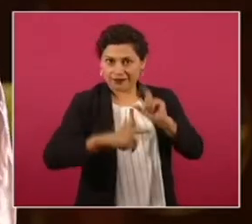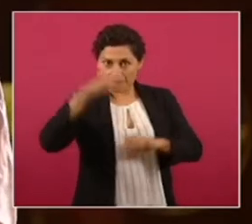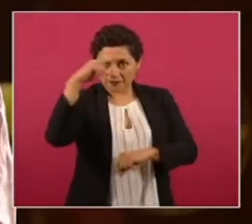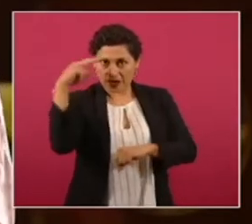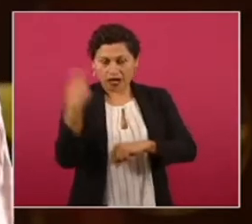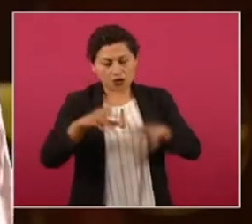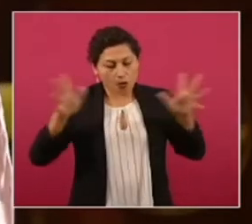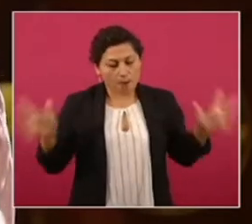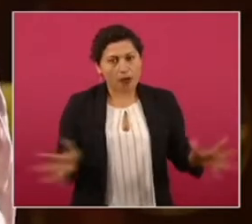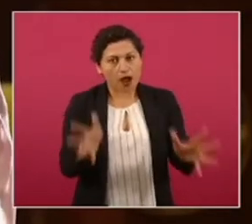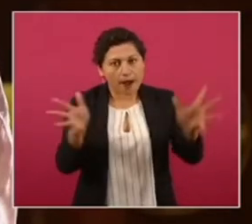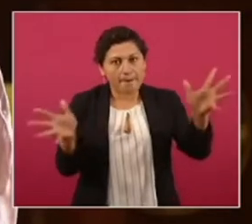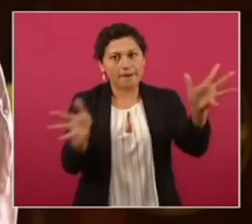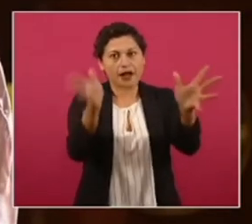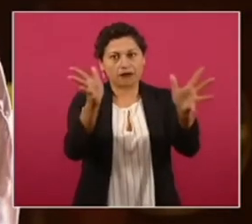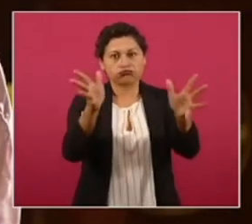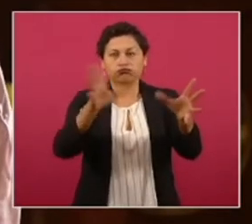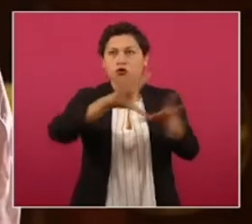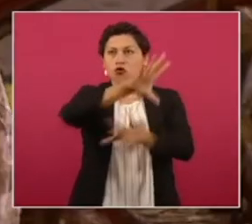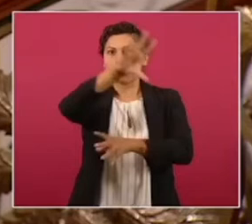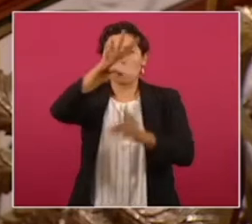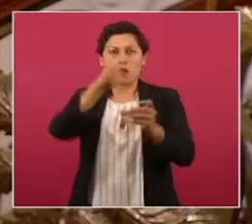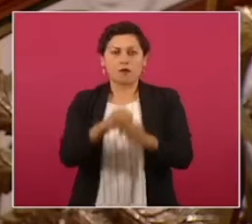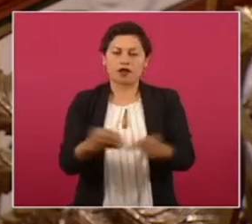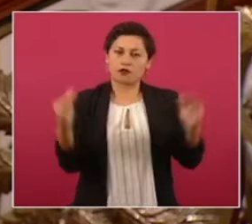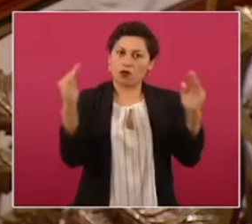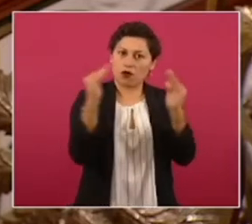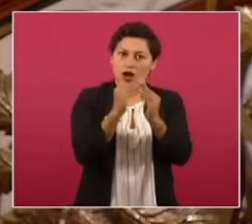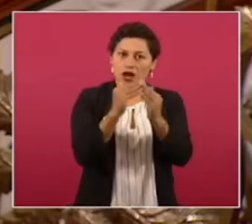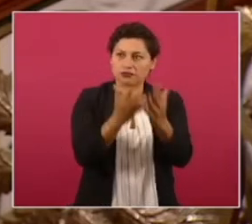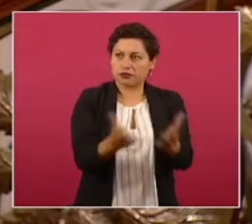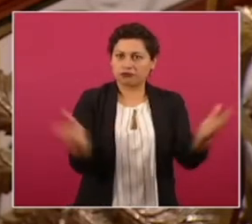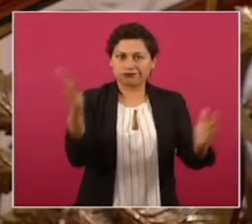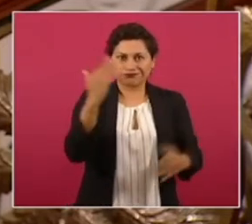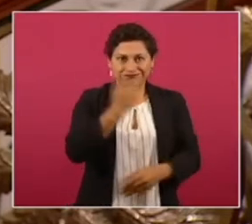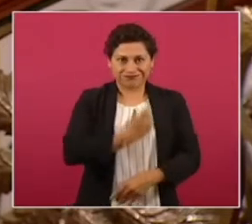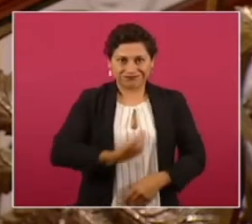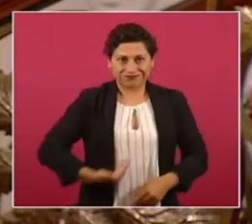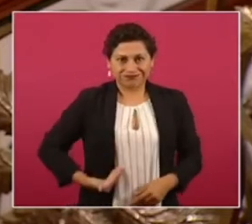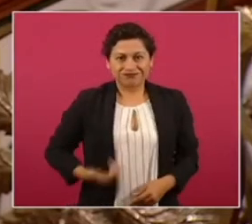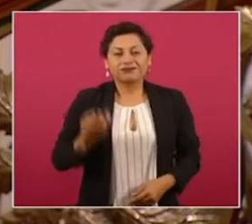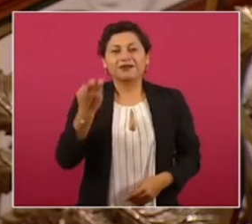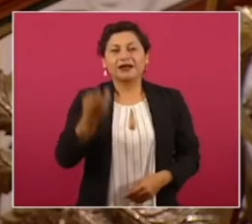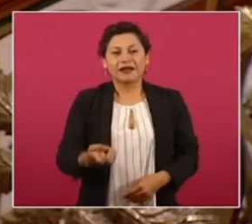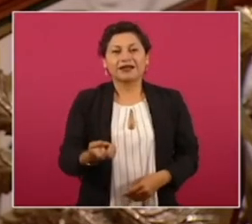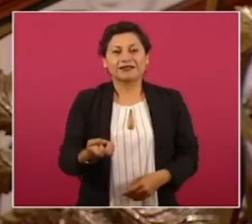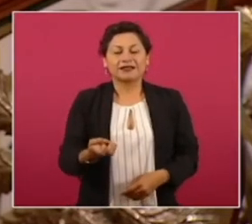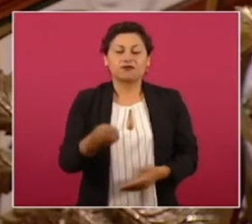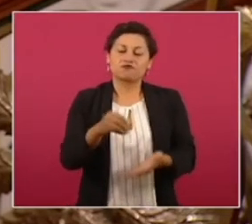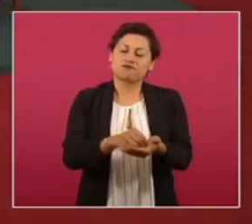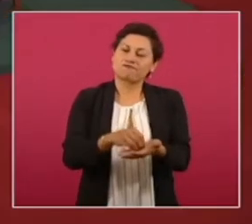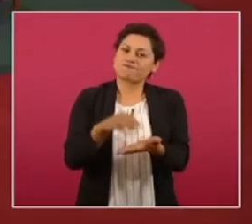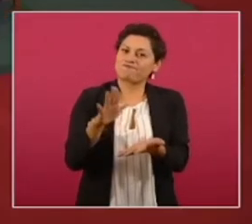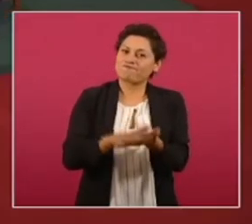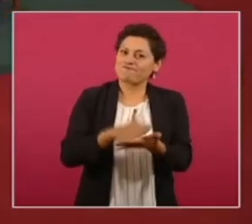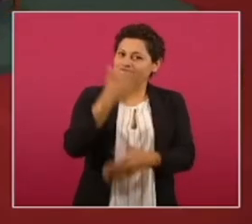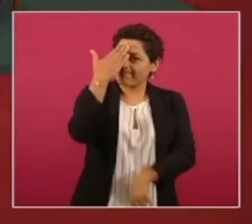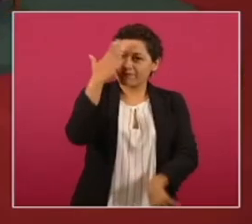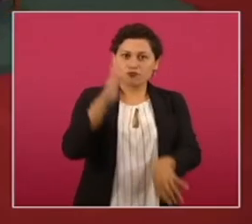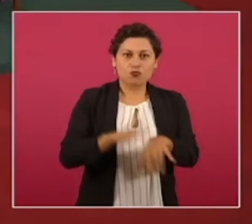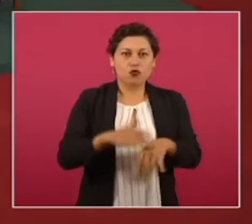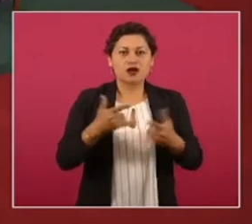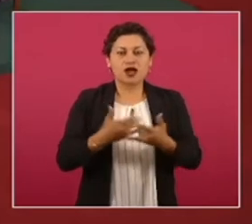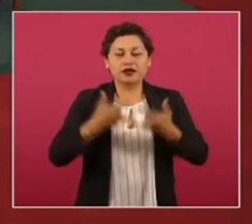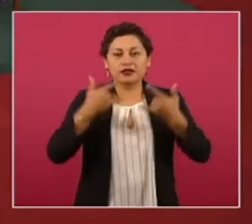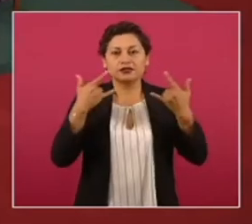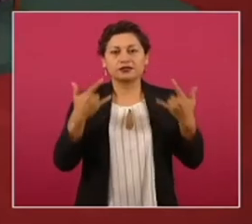todo el Palacio Nacional y que terminará siendo una acción de gobierno histórica en